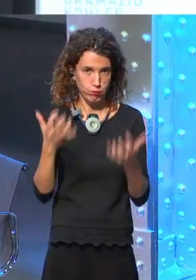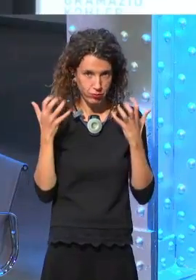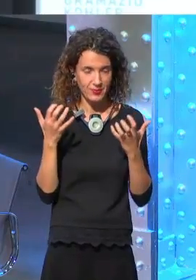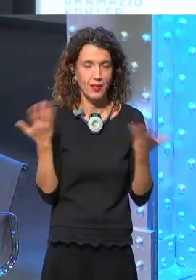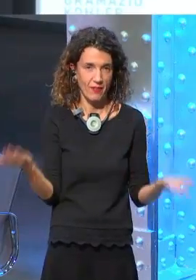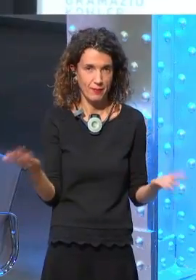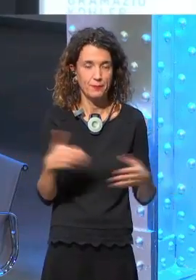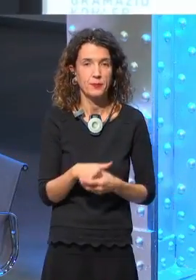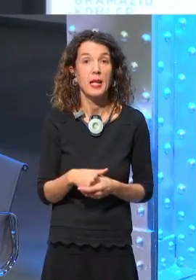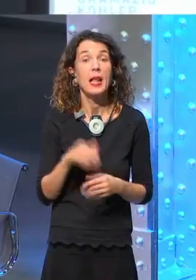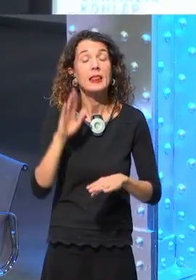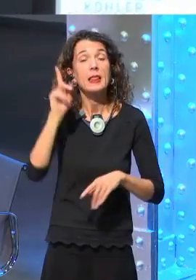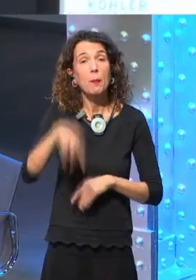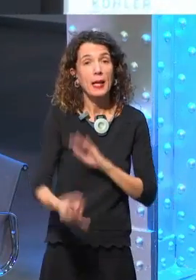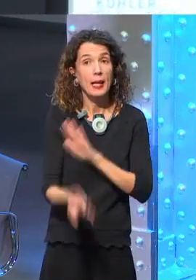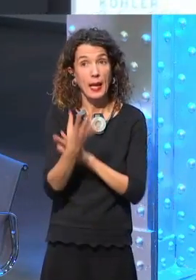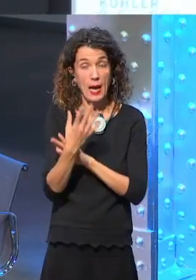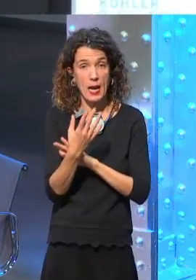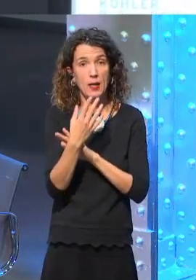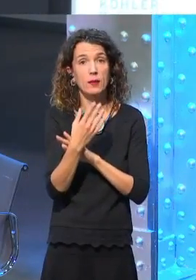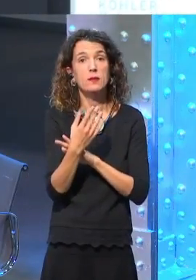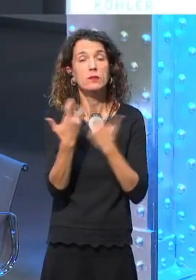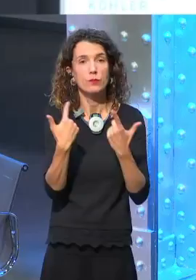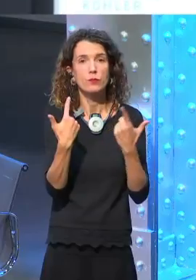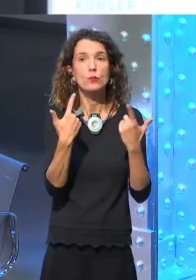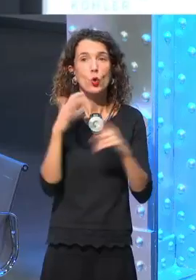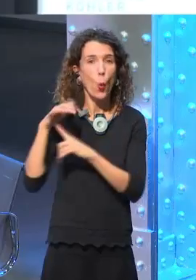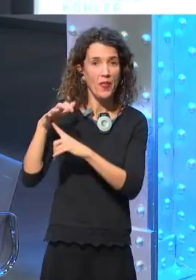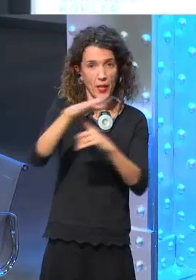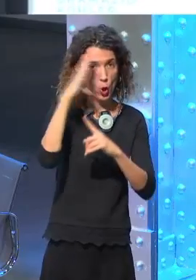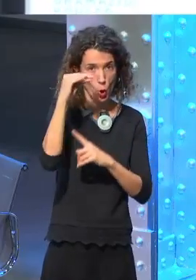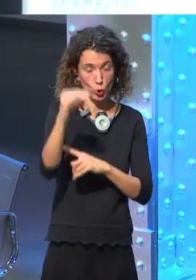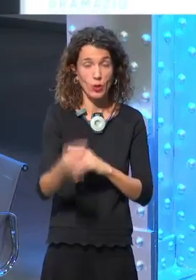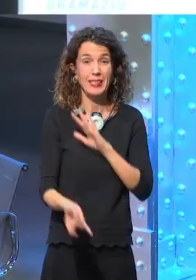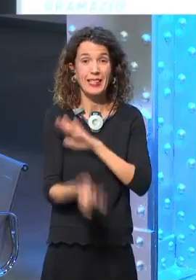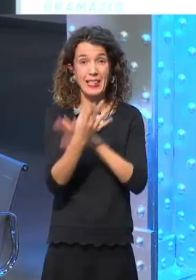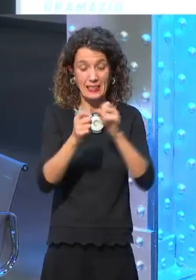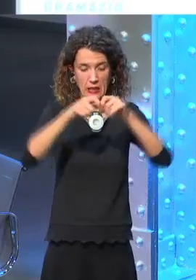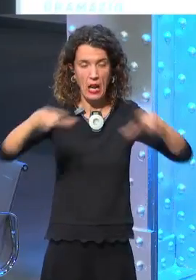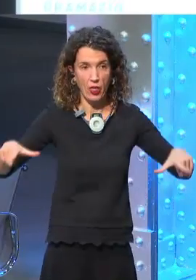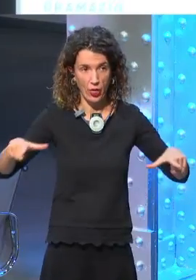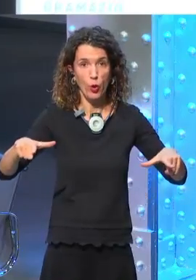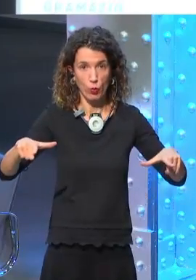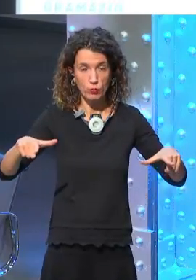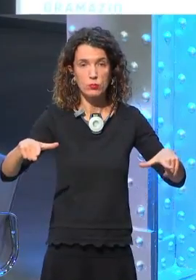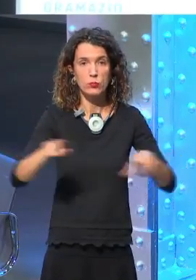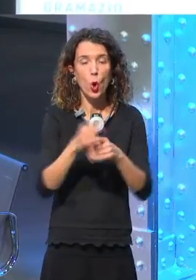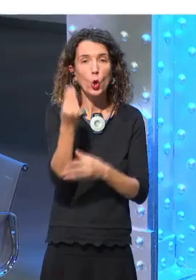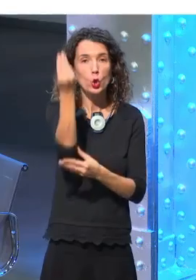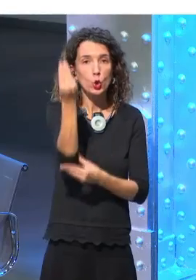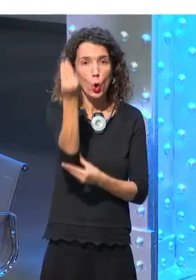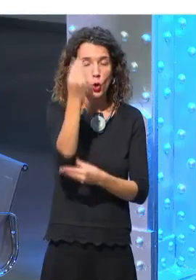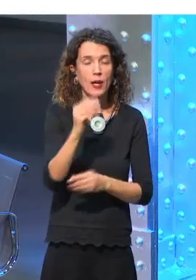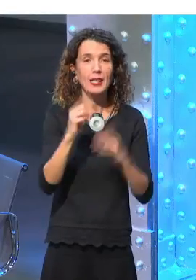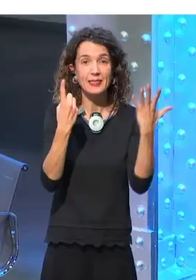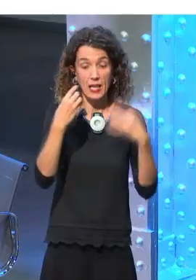También hemos creado una instalación con unos cuadrirrotores también. Esta instalación es una torre de